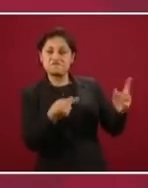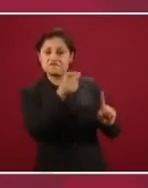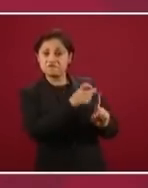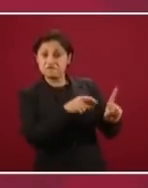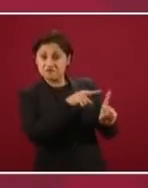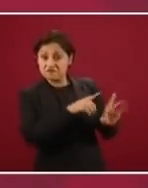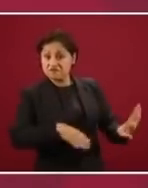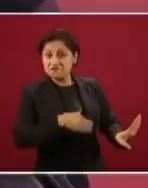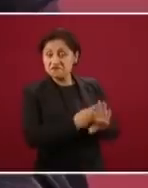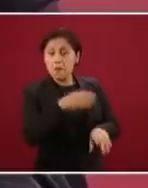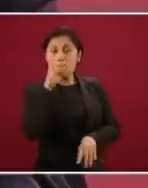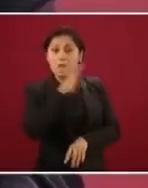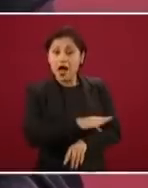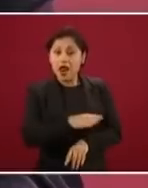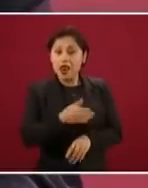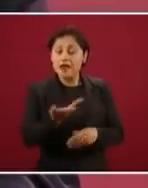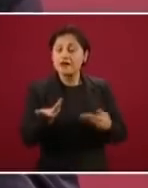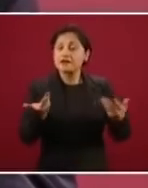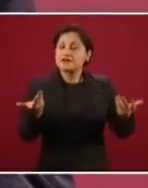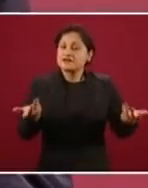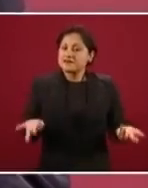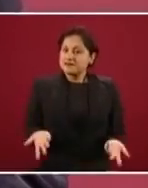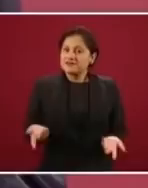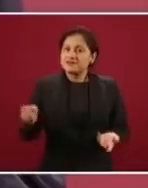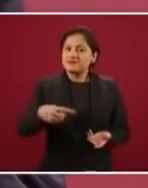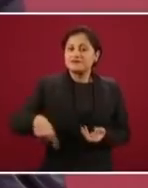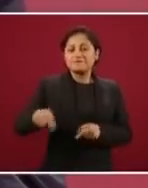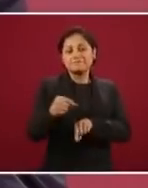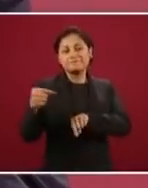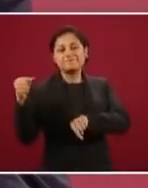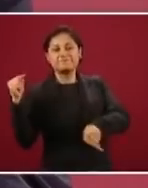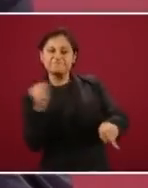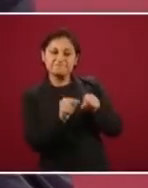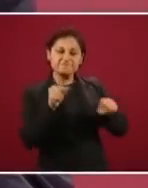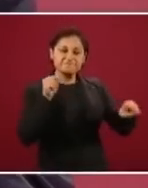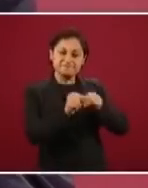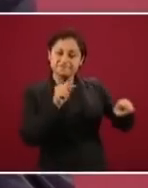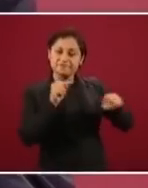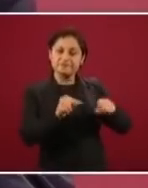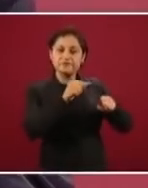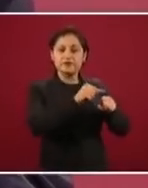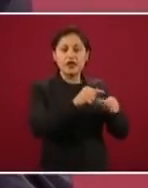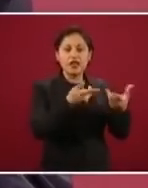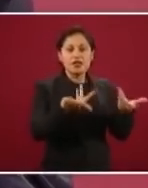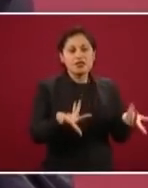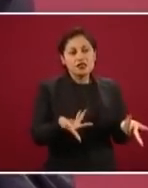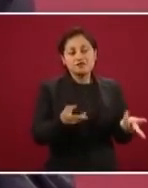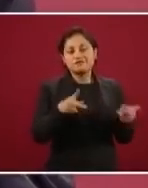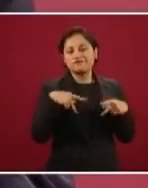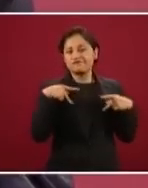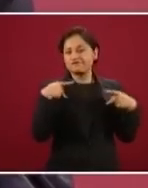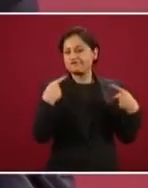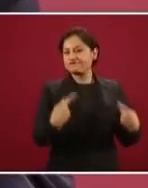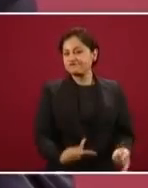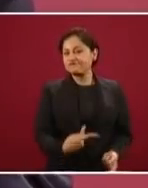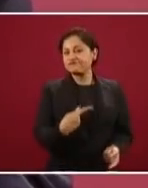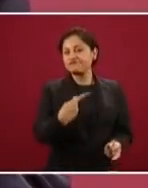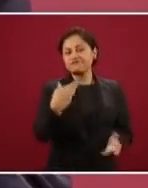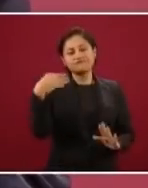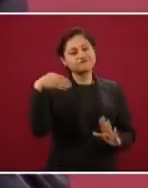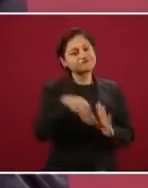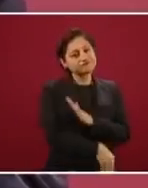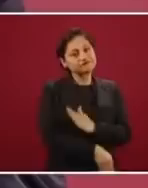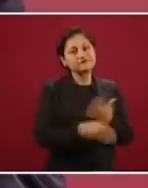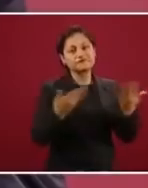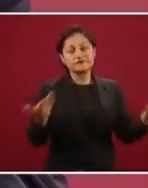hasta que lo doblan hasta que tiene que salir es decir en manuel gonzález que estaba a favor